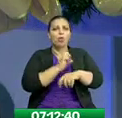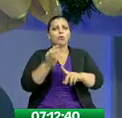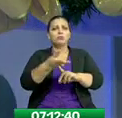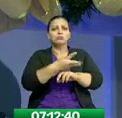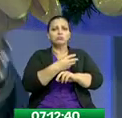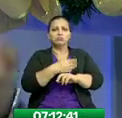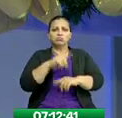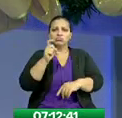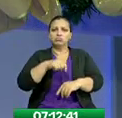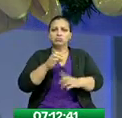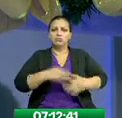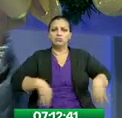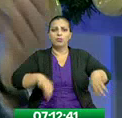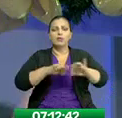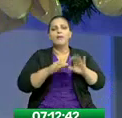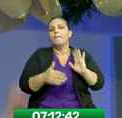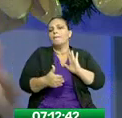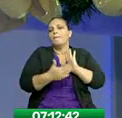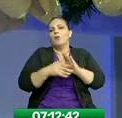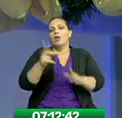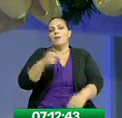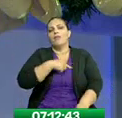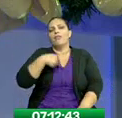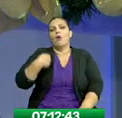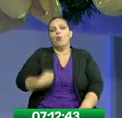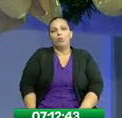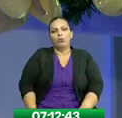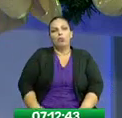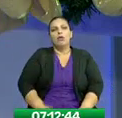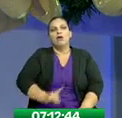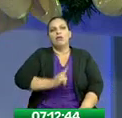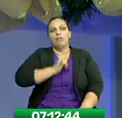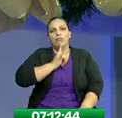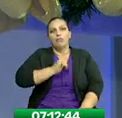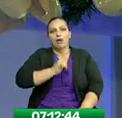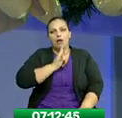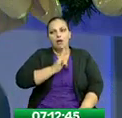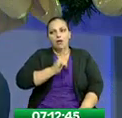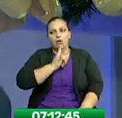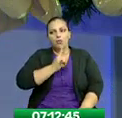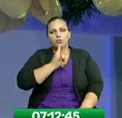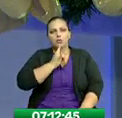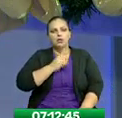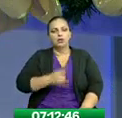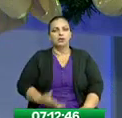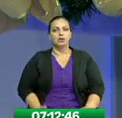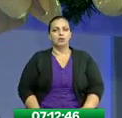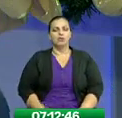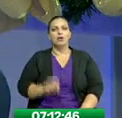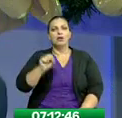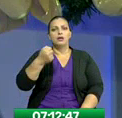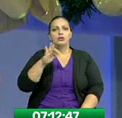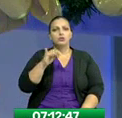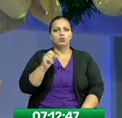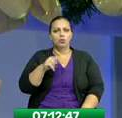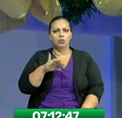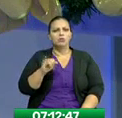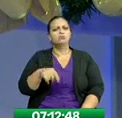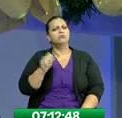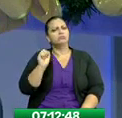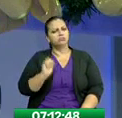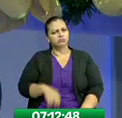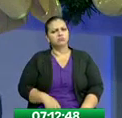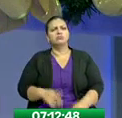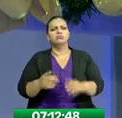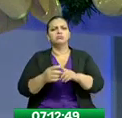Estados Unidos, China, Estonia, que es un país pequeño, lo han hecho a través de la tecnología. Ecuador estamos haciendo eso, el gobierno del presidente Moreno